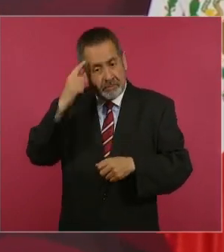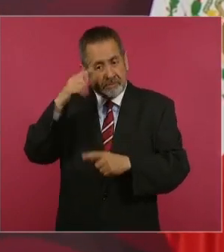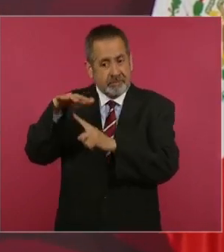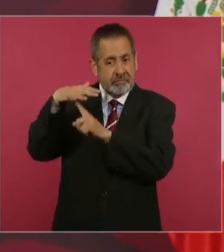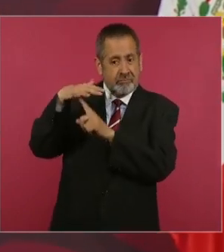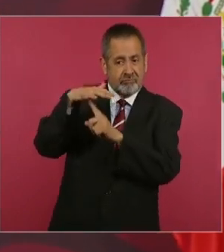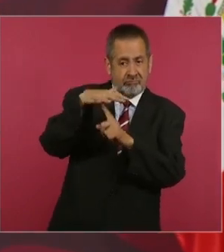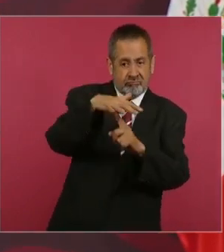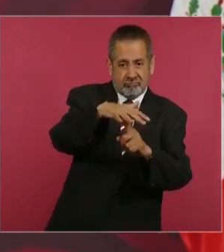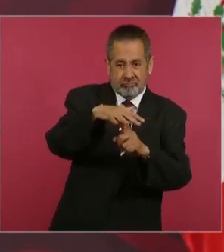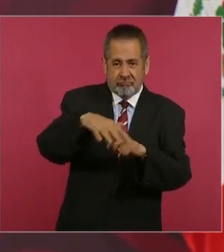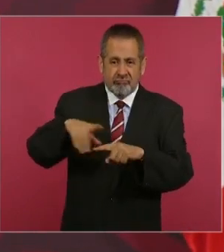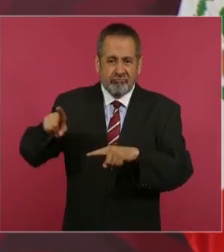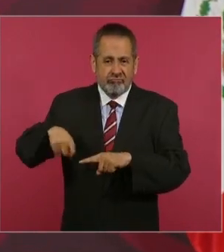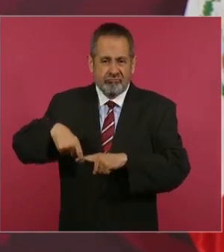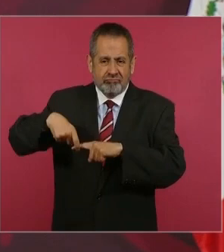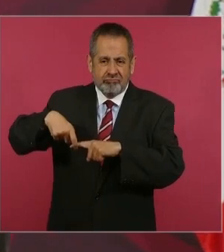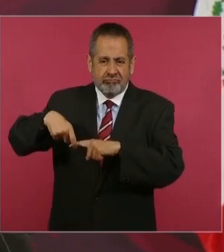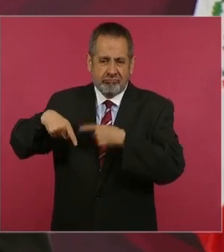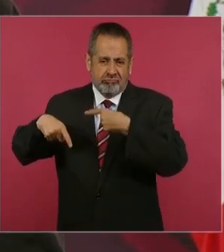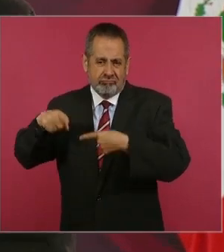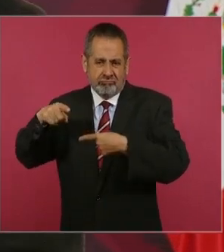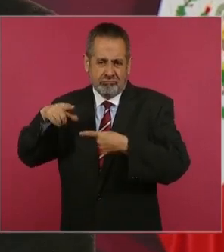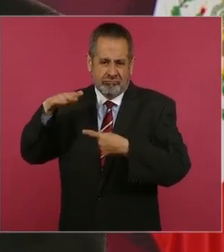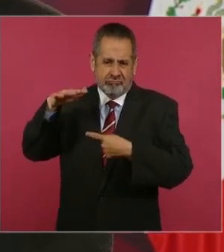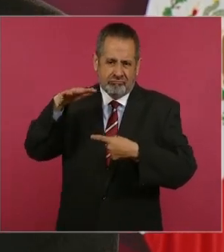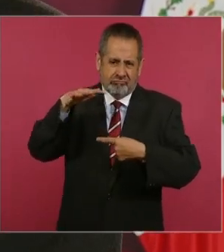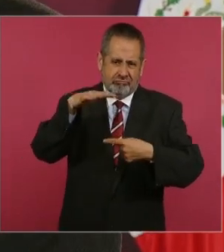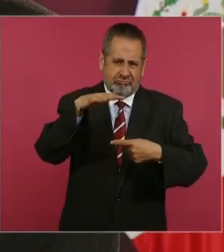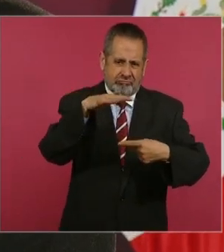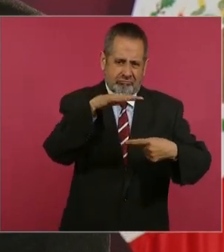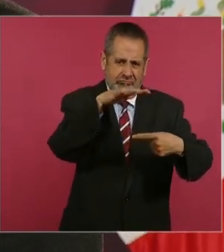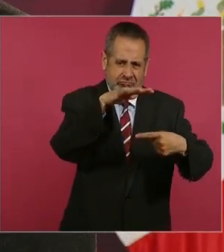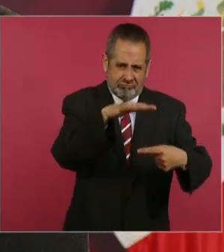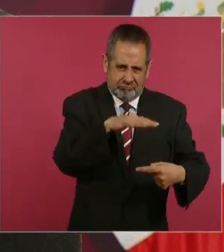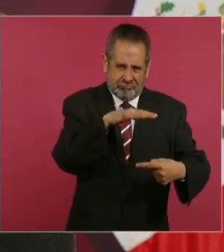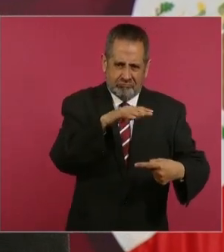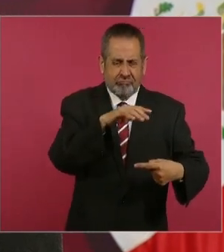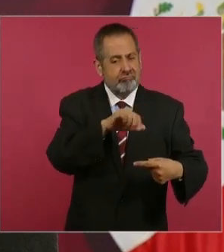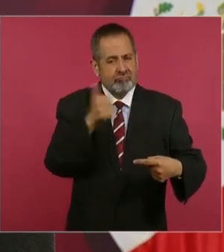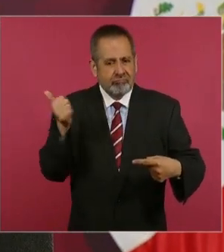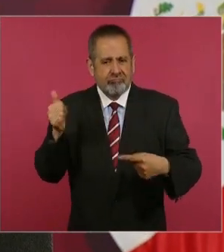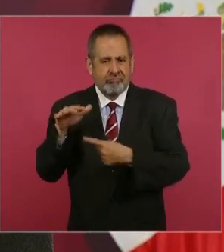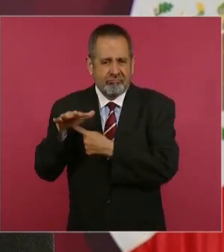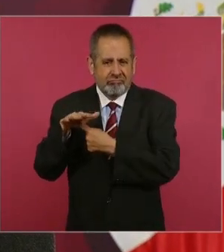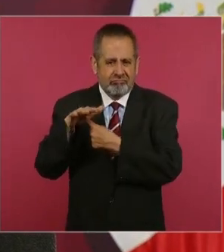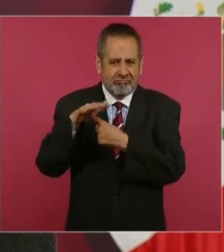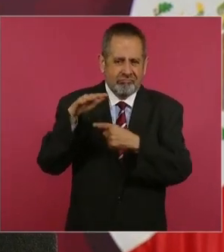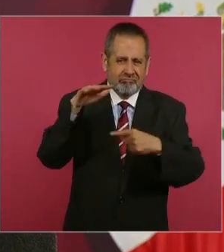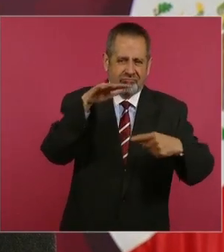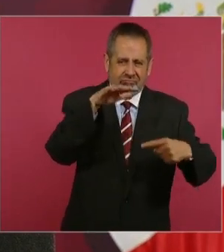helicóptero levantar las torres